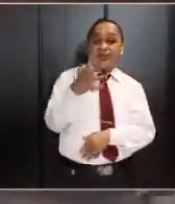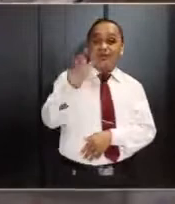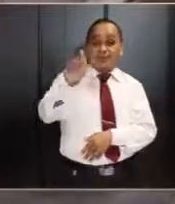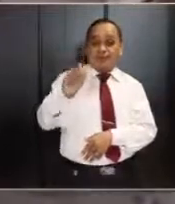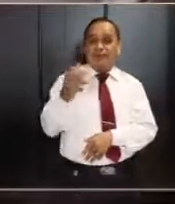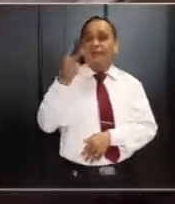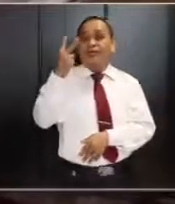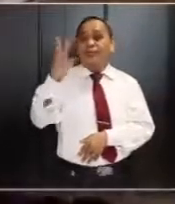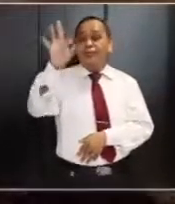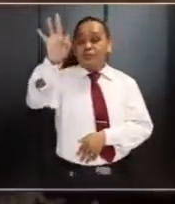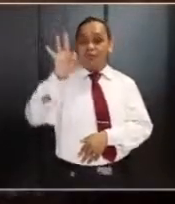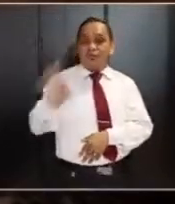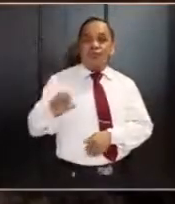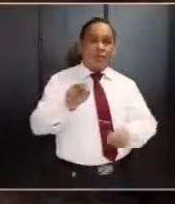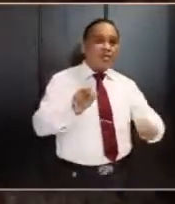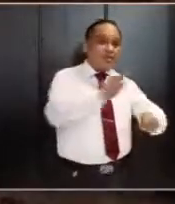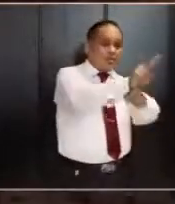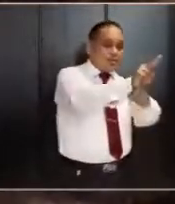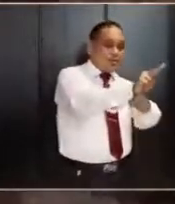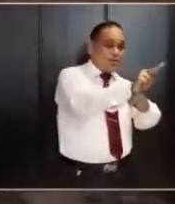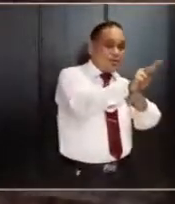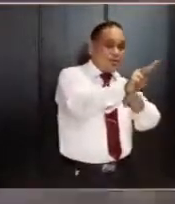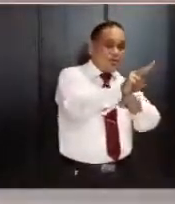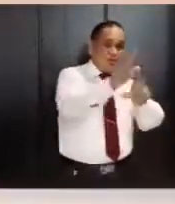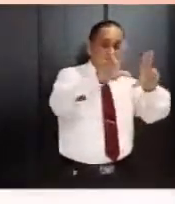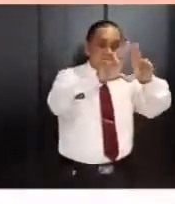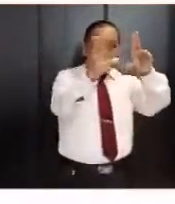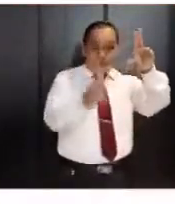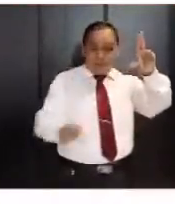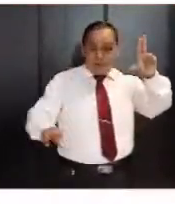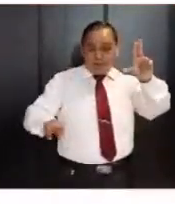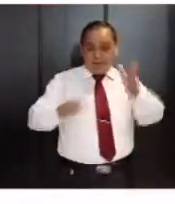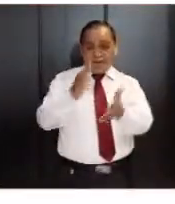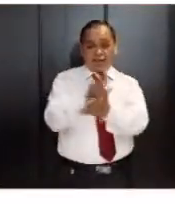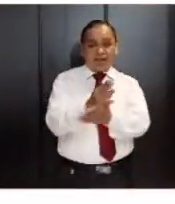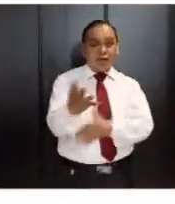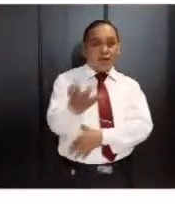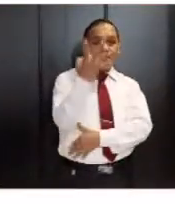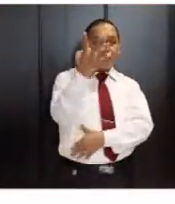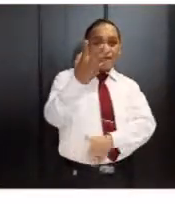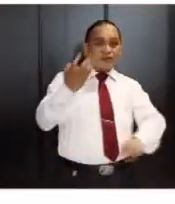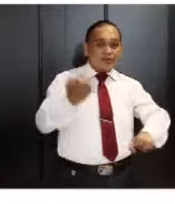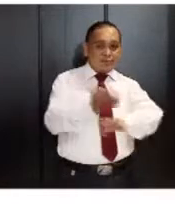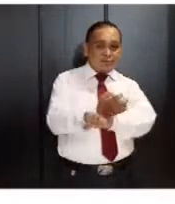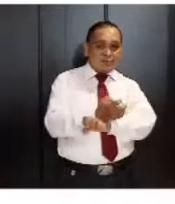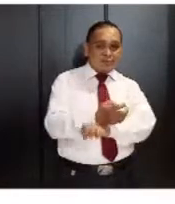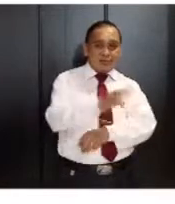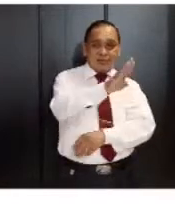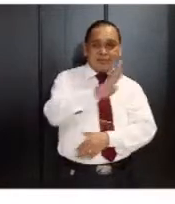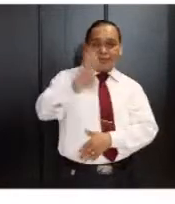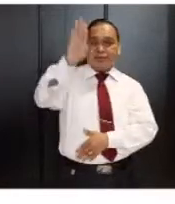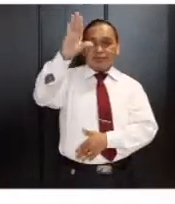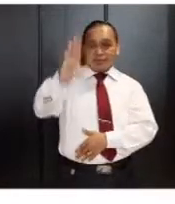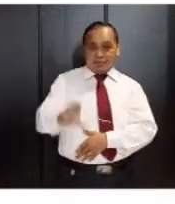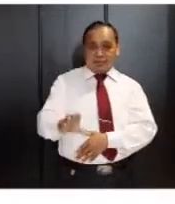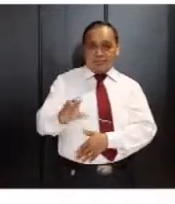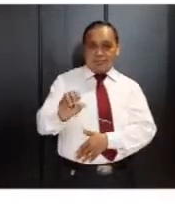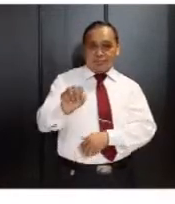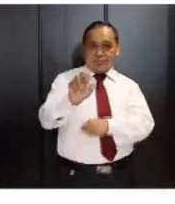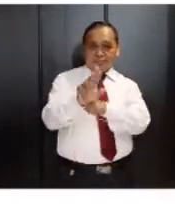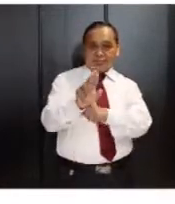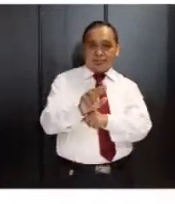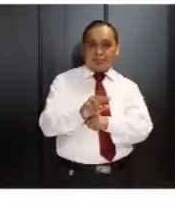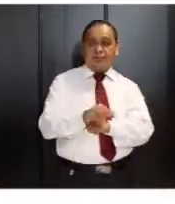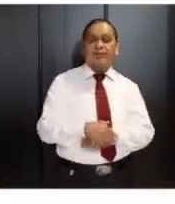está ubicado en el norte y centro del país, en cuatro estados únicamente, en el estado de California Sur, en Durango,